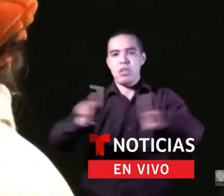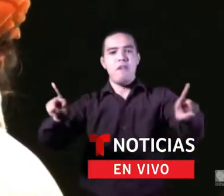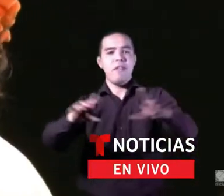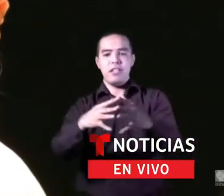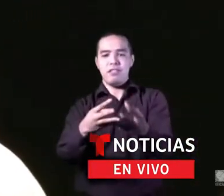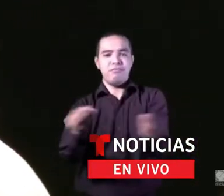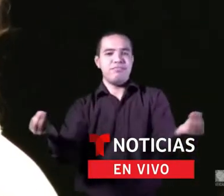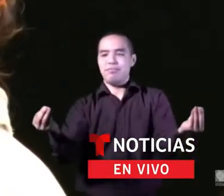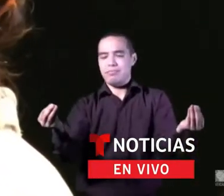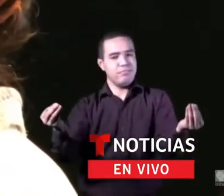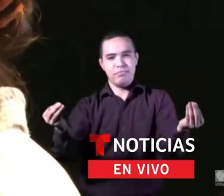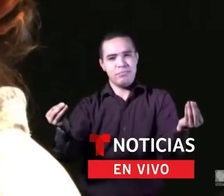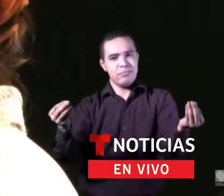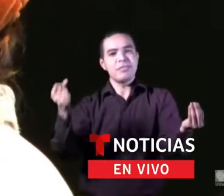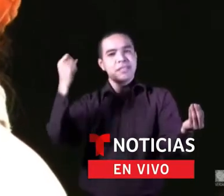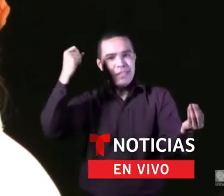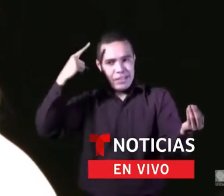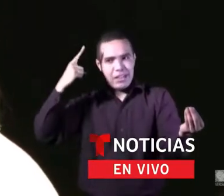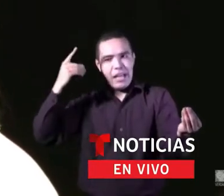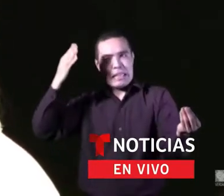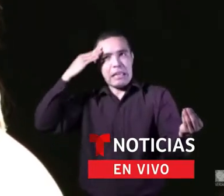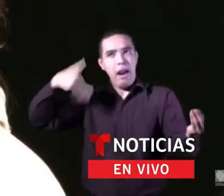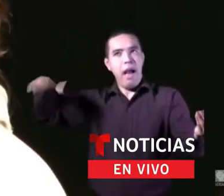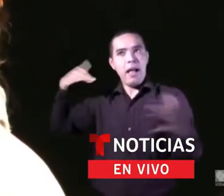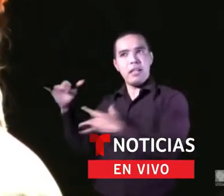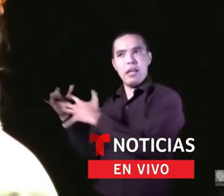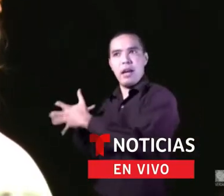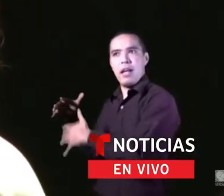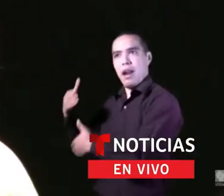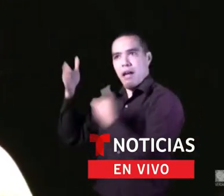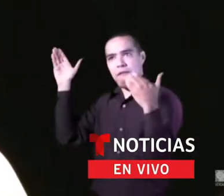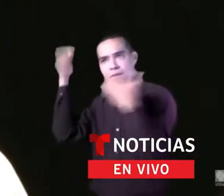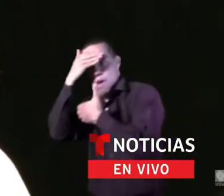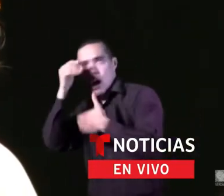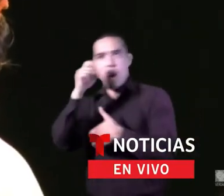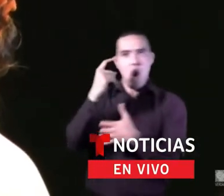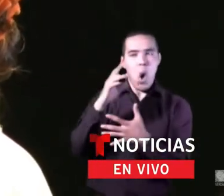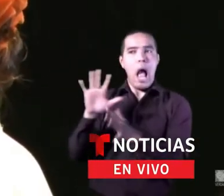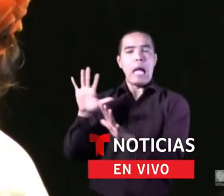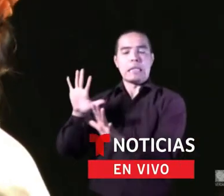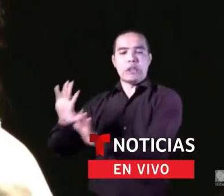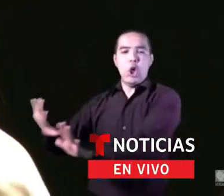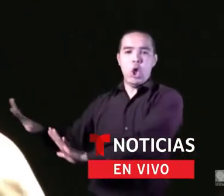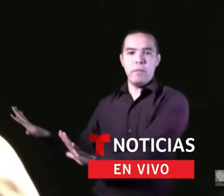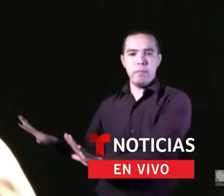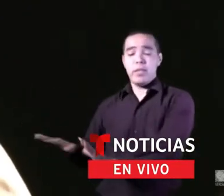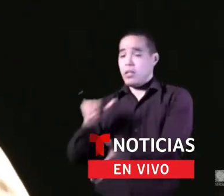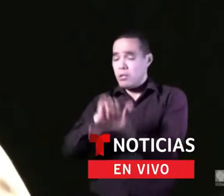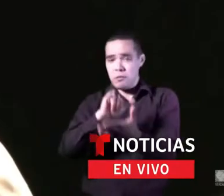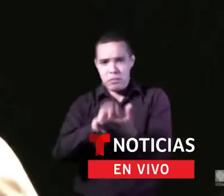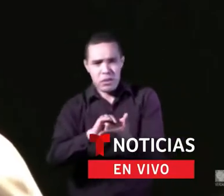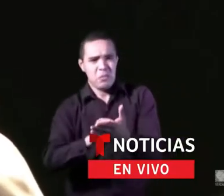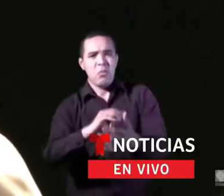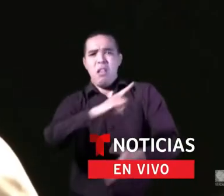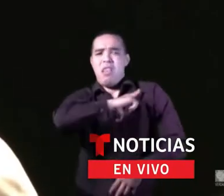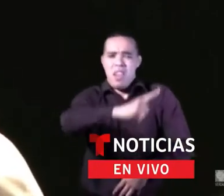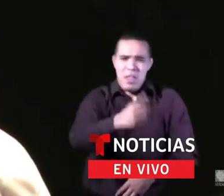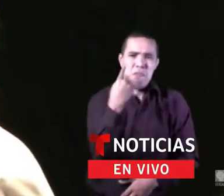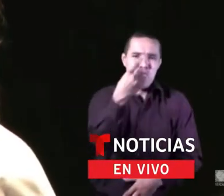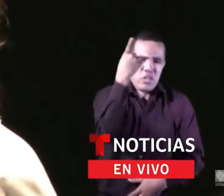para que nuestros políticos nuestros dirigentes nuestros líderes religiosos nuestros dirigentes gremiales